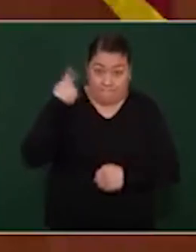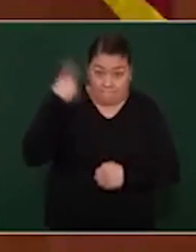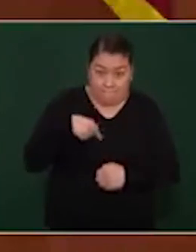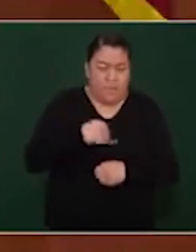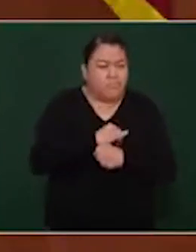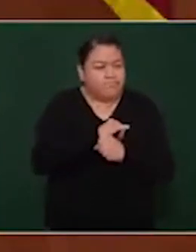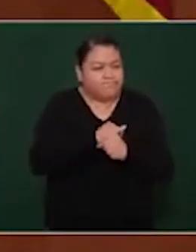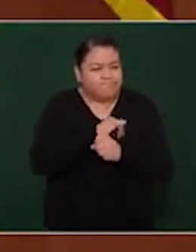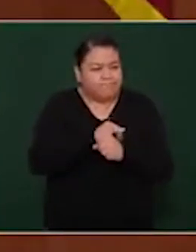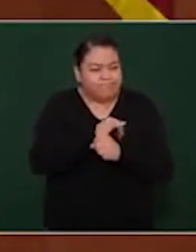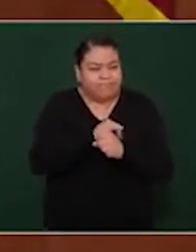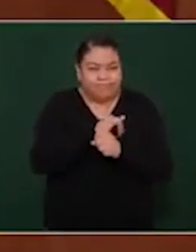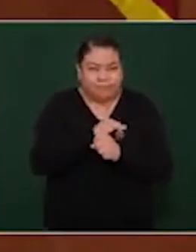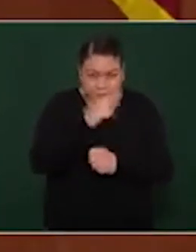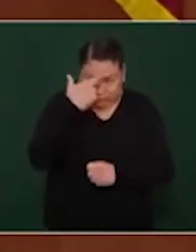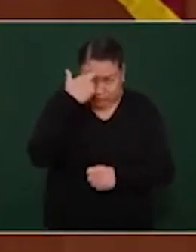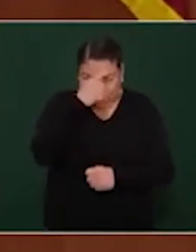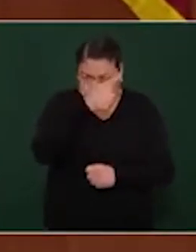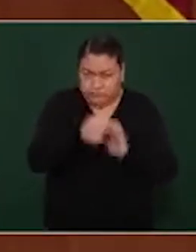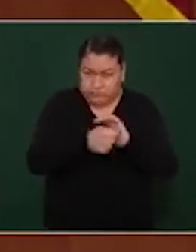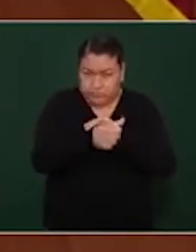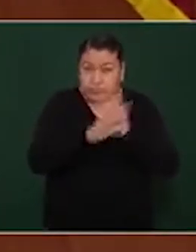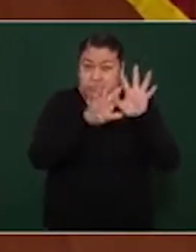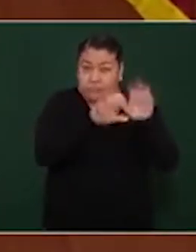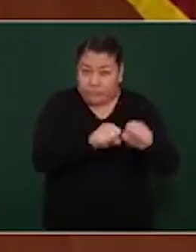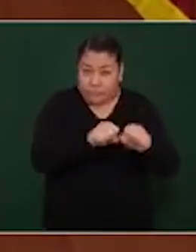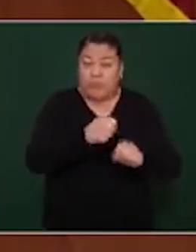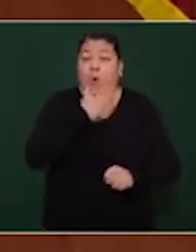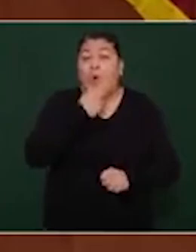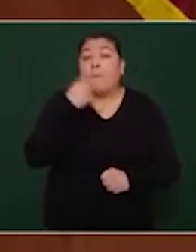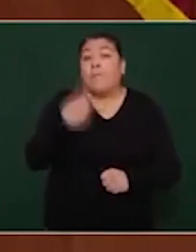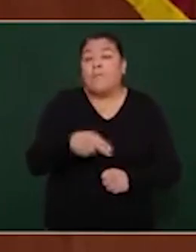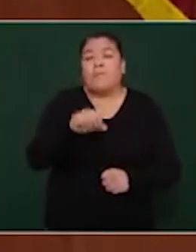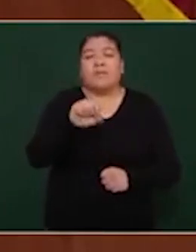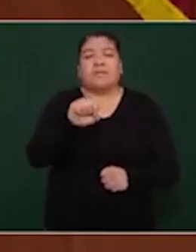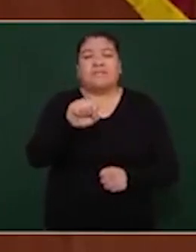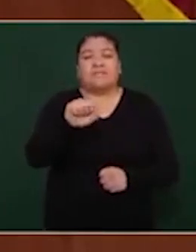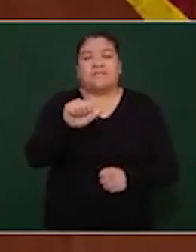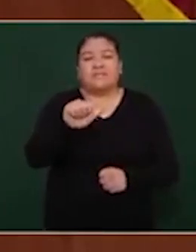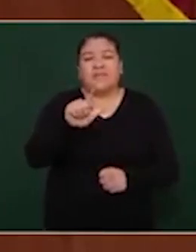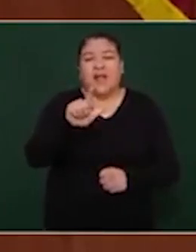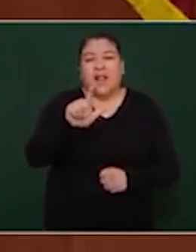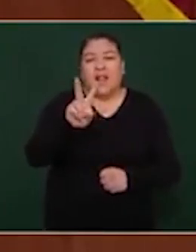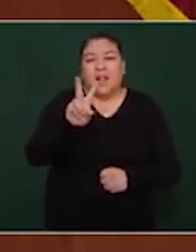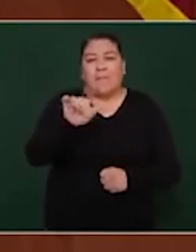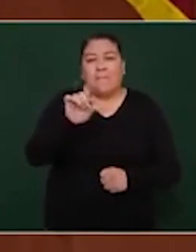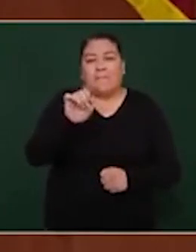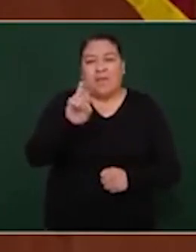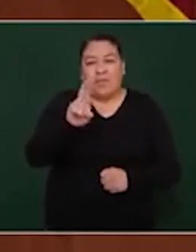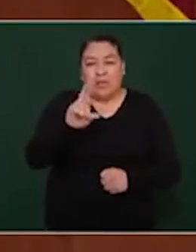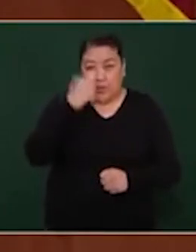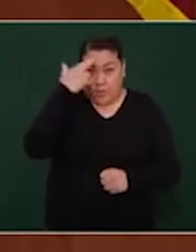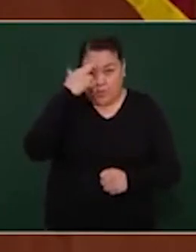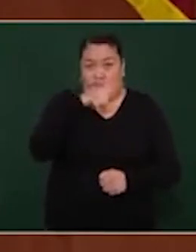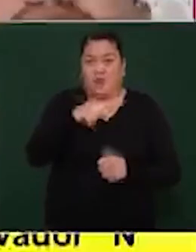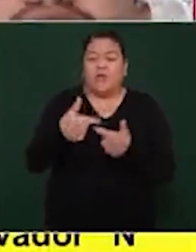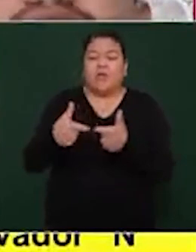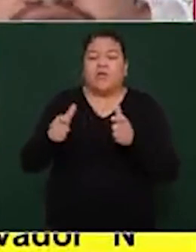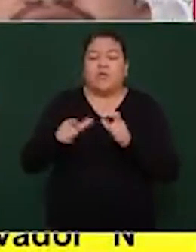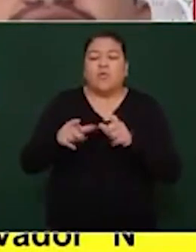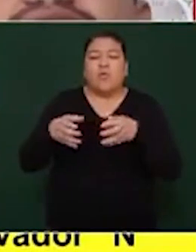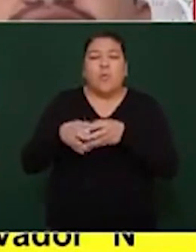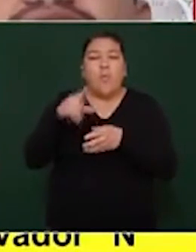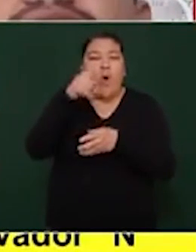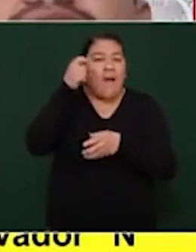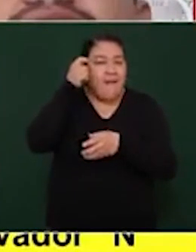primer día de su mandato, fue detenido Salvador N., quien es presunto operador del Grupo Guerreros Unidos y